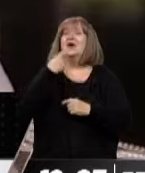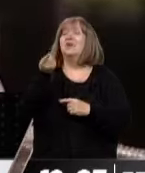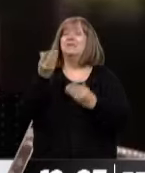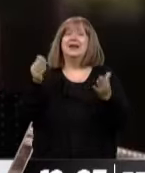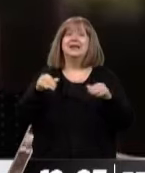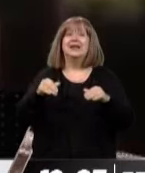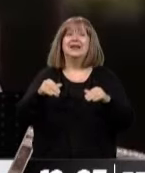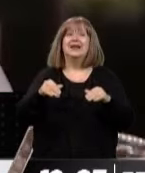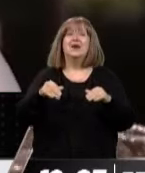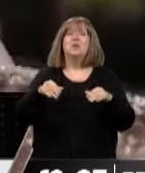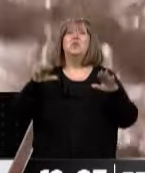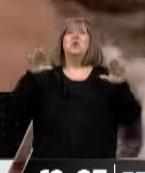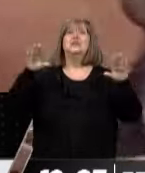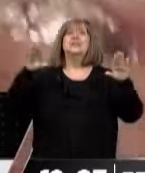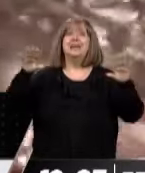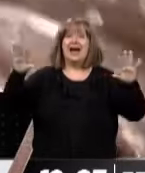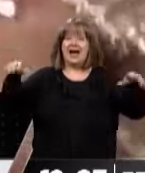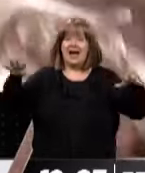sigue?